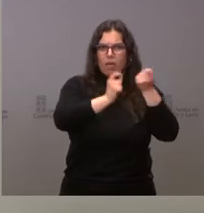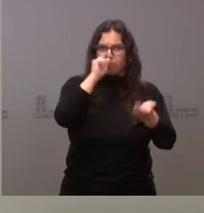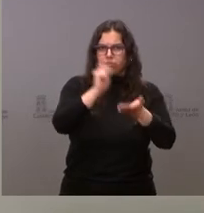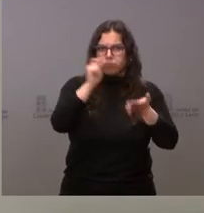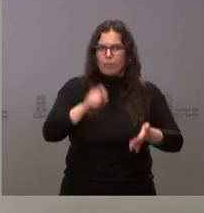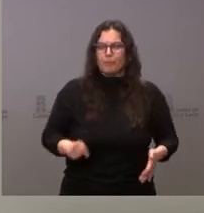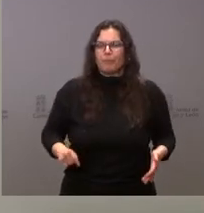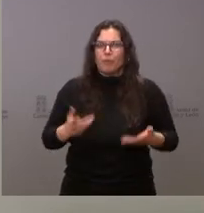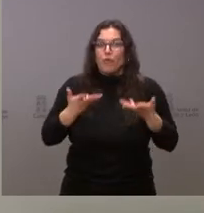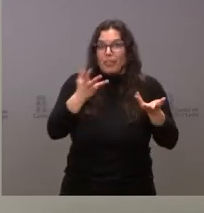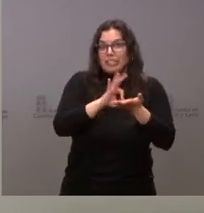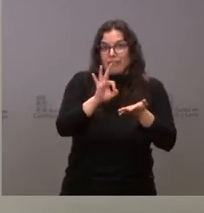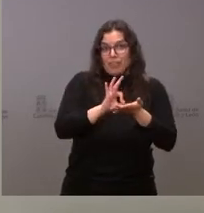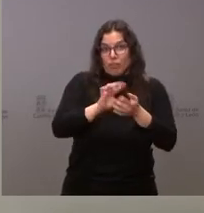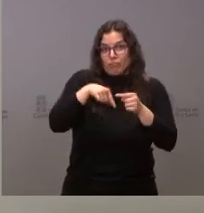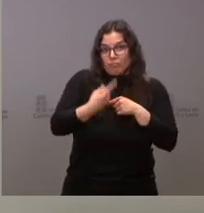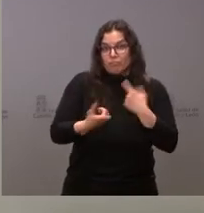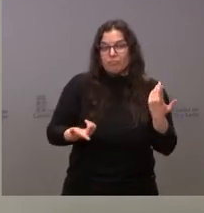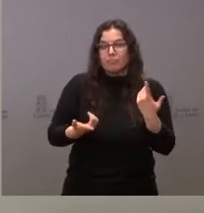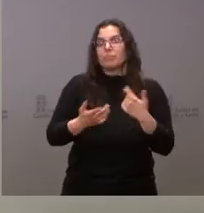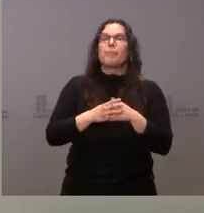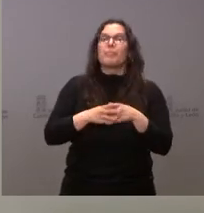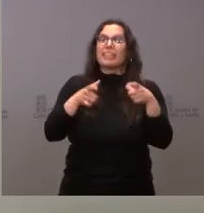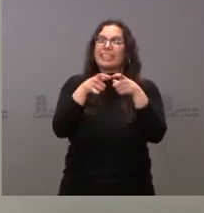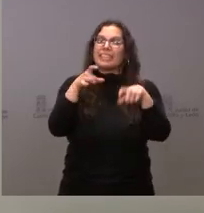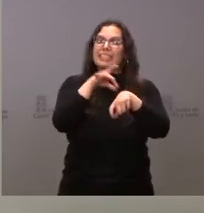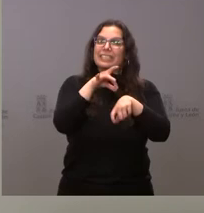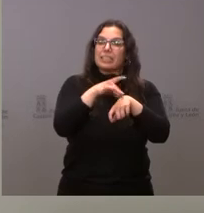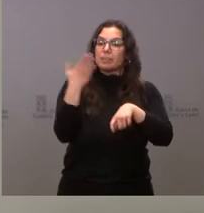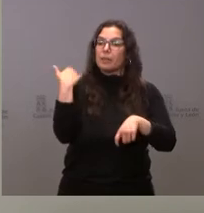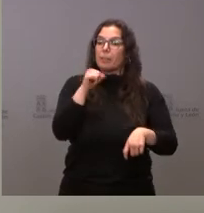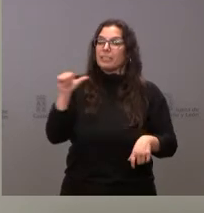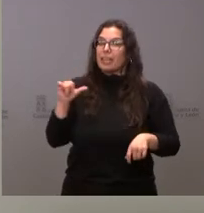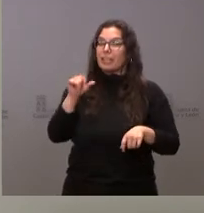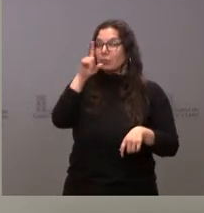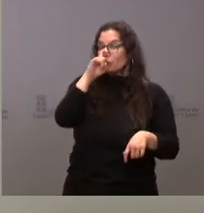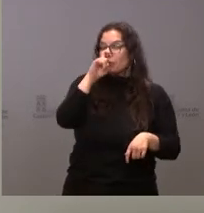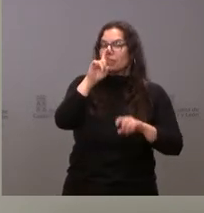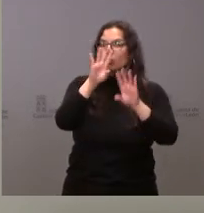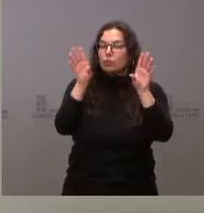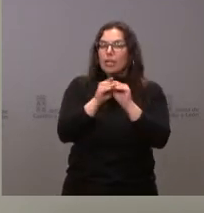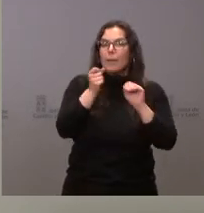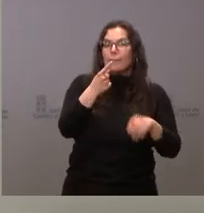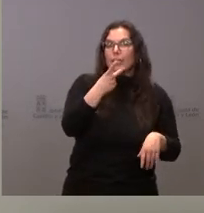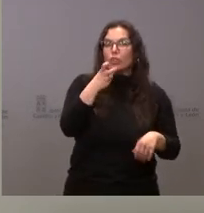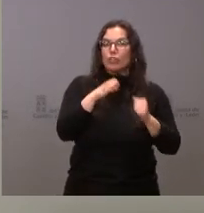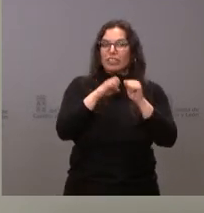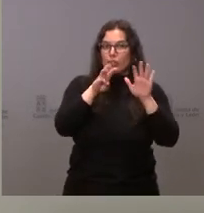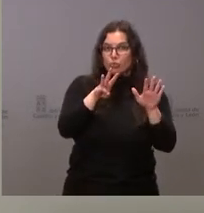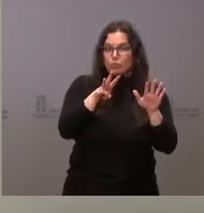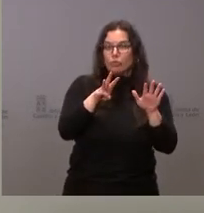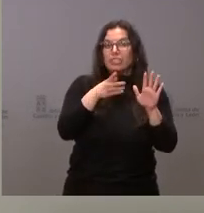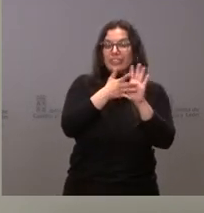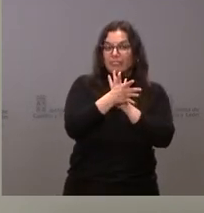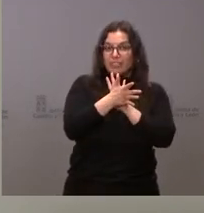y en prestar este servicio de tarjetas sanitarias que hubo la pasada semana si ustedes recuerdan la cifra en 1228 eso